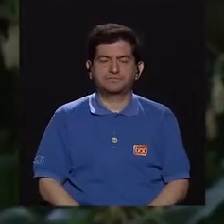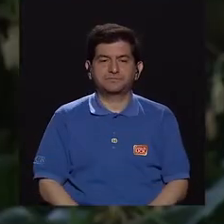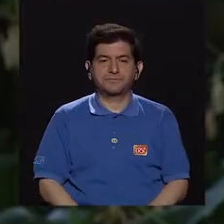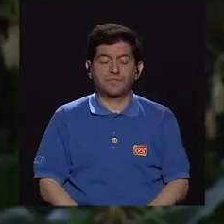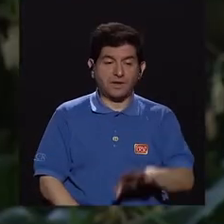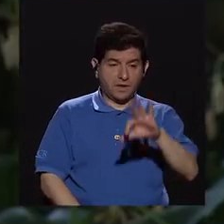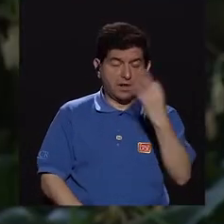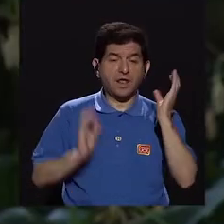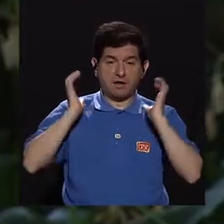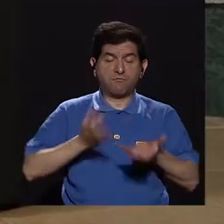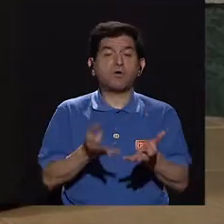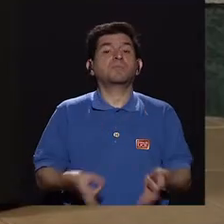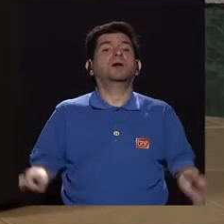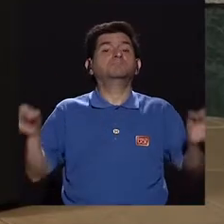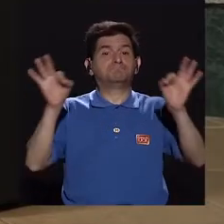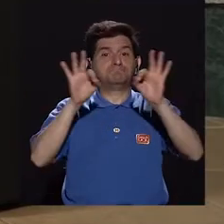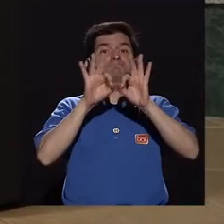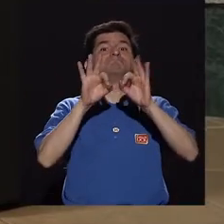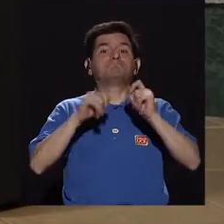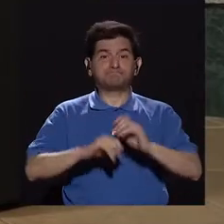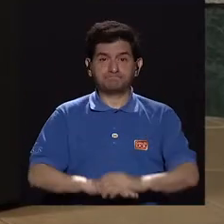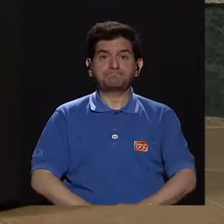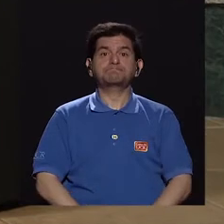La posición sí es sumamente importante.